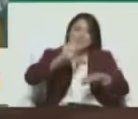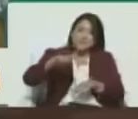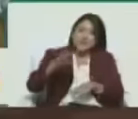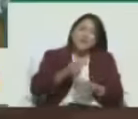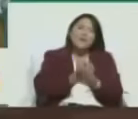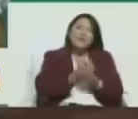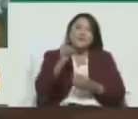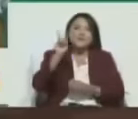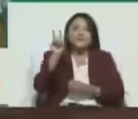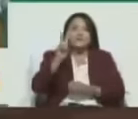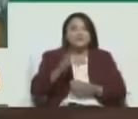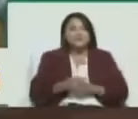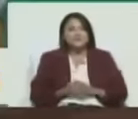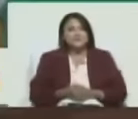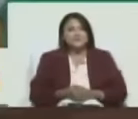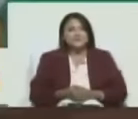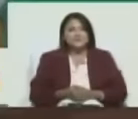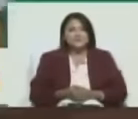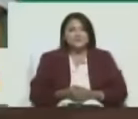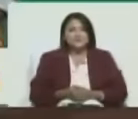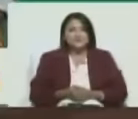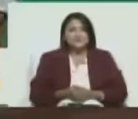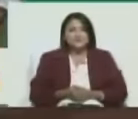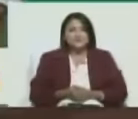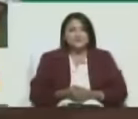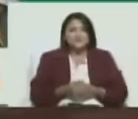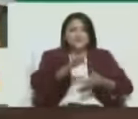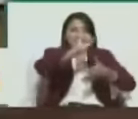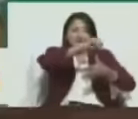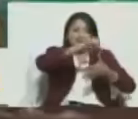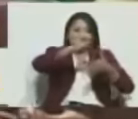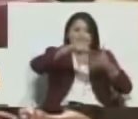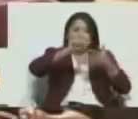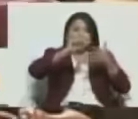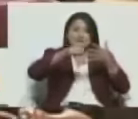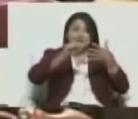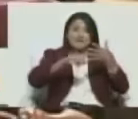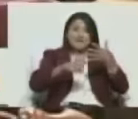amor a Venezuela toda. 5 veces sí.